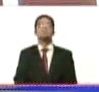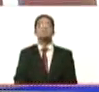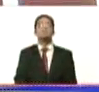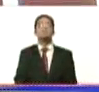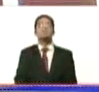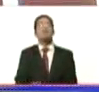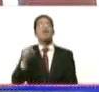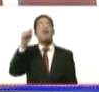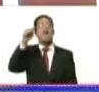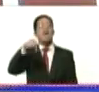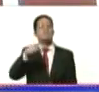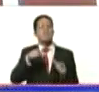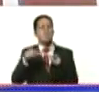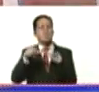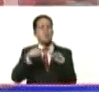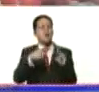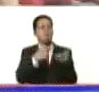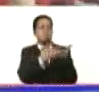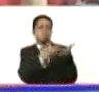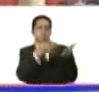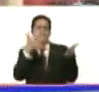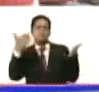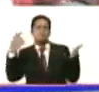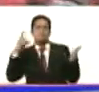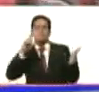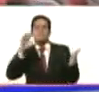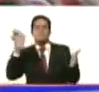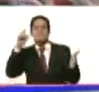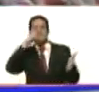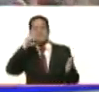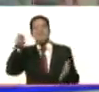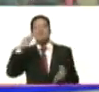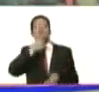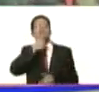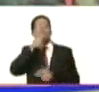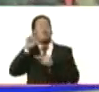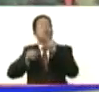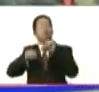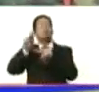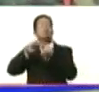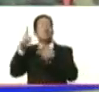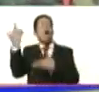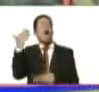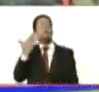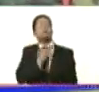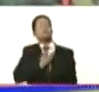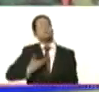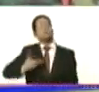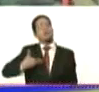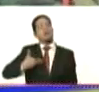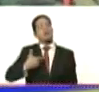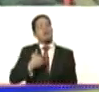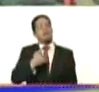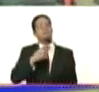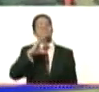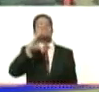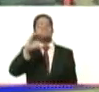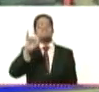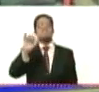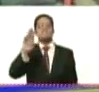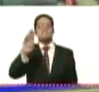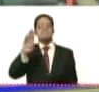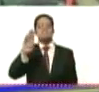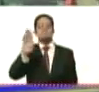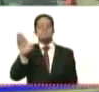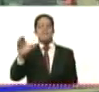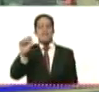Este cuartel de más de 100 años, construido por Cipriano Castro, el general valiente, el general